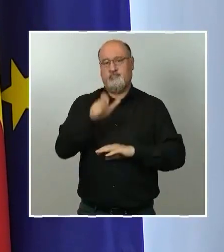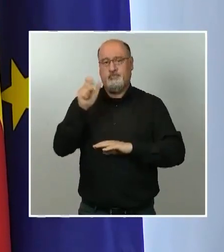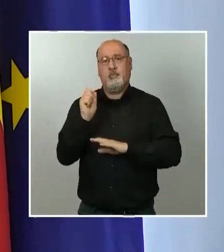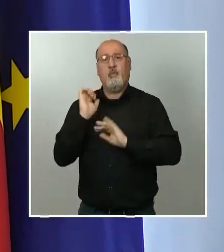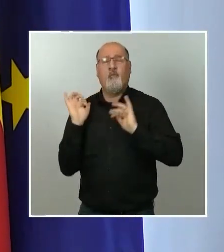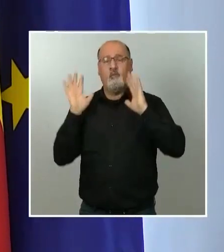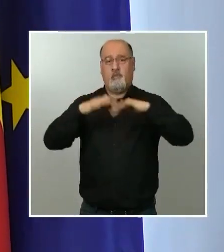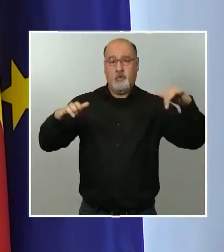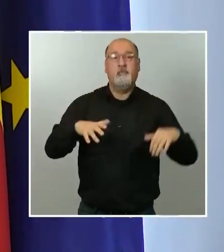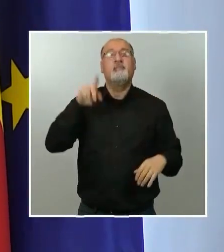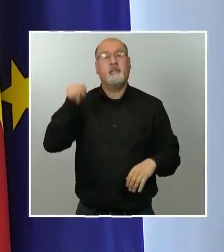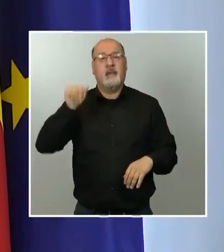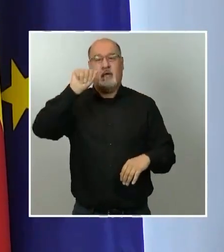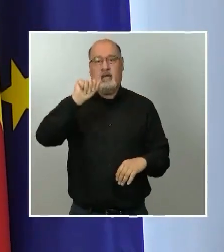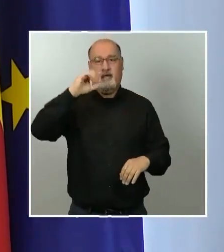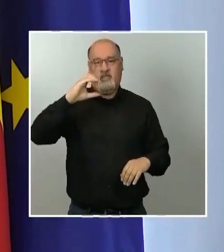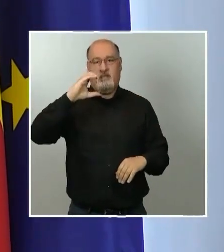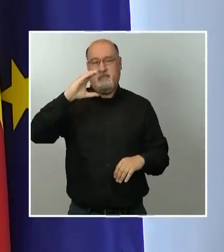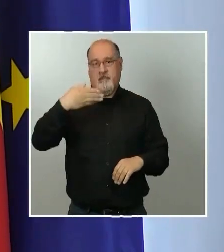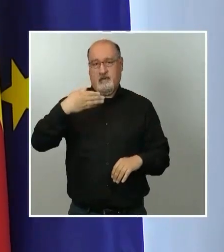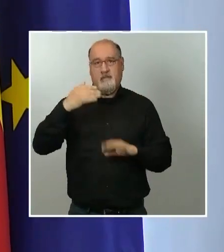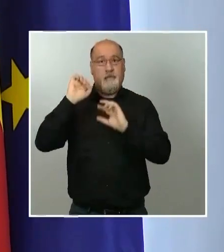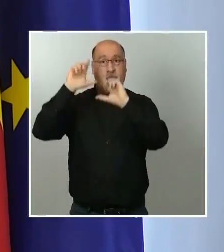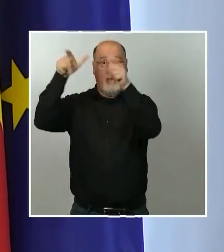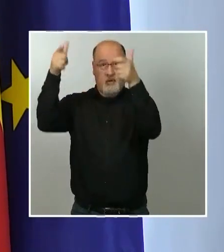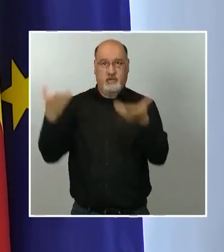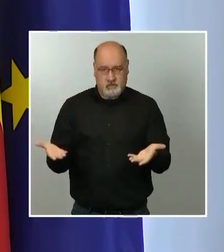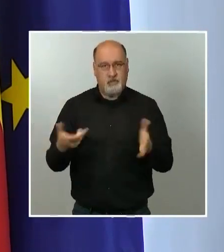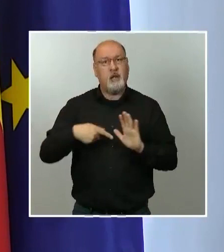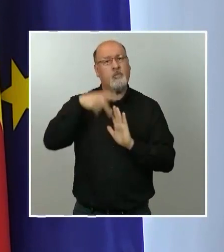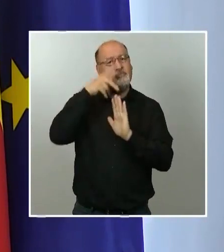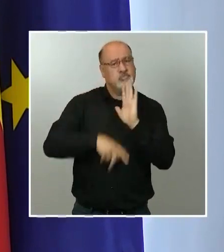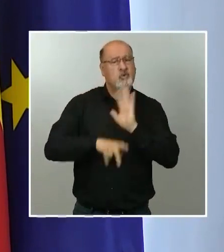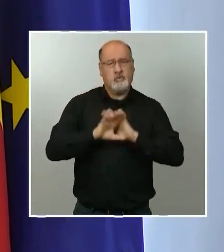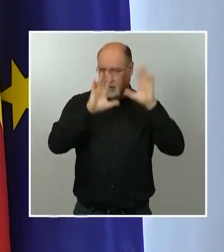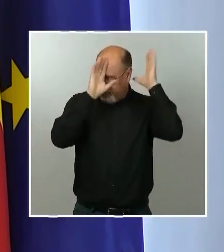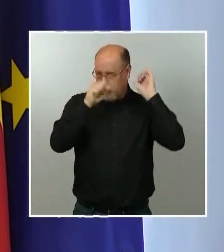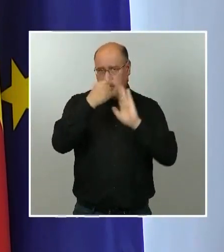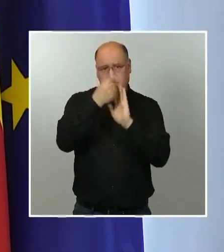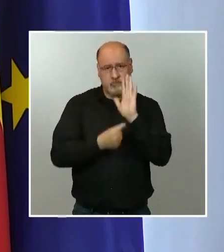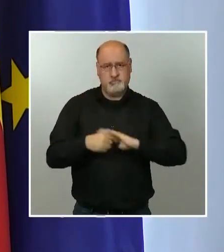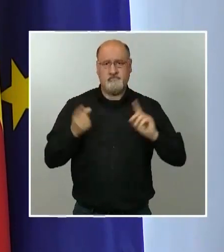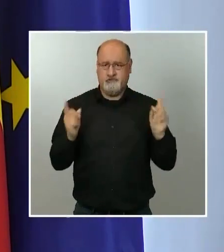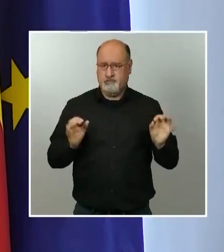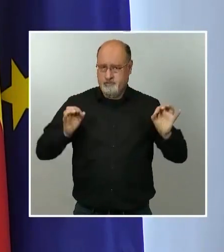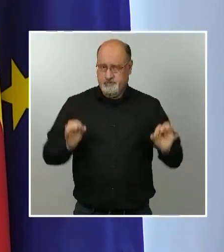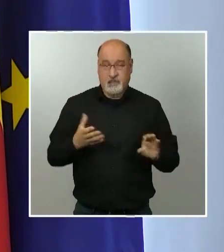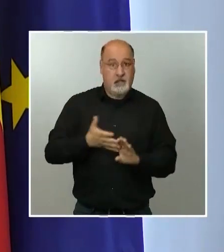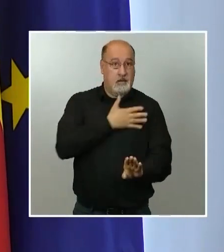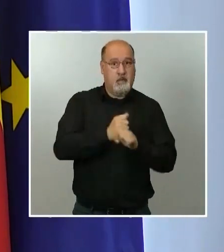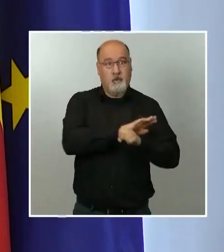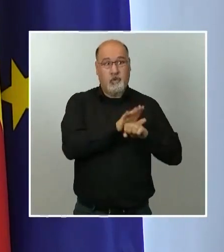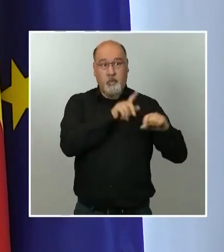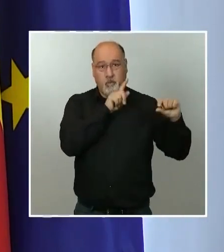es verdad que lo vamos a hacer siguiendo los criterios que venimos siguiendo desde que se originó esta pandemia que son criterios